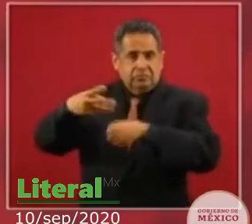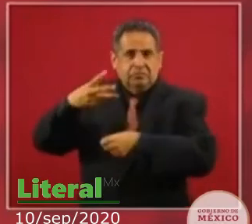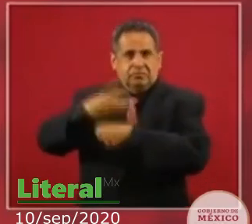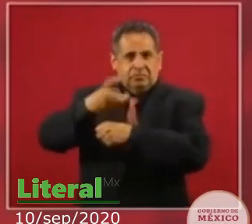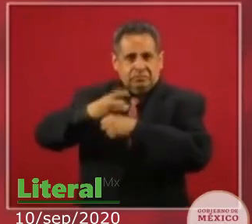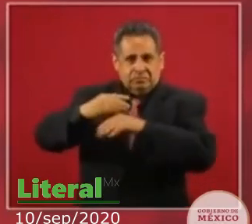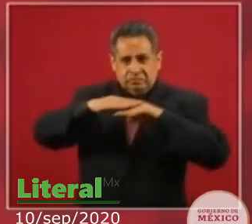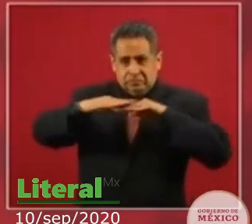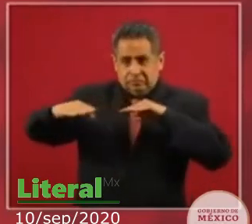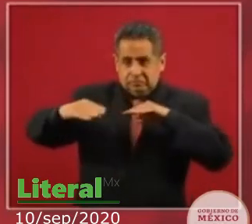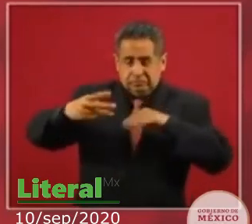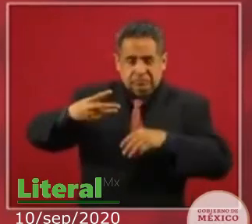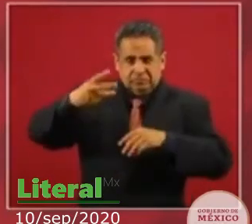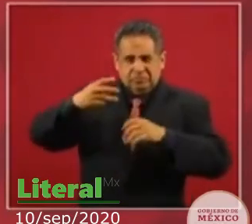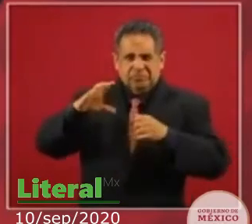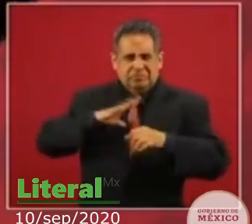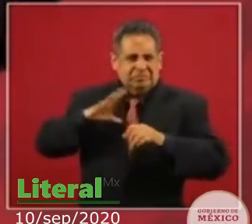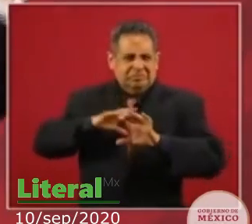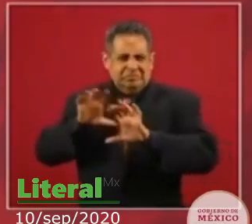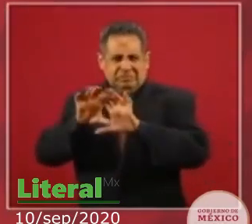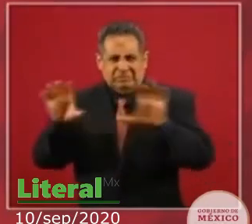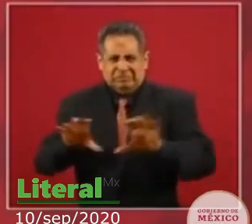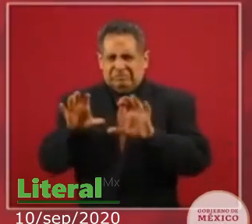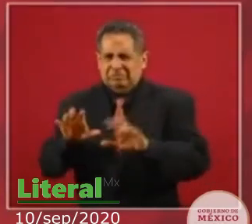tercero, estaba lleno de equipos.